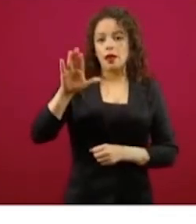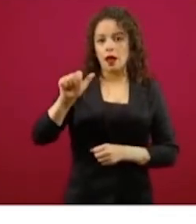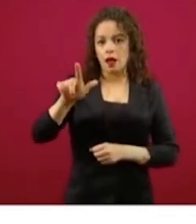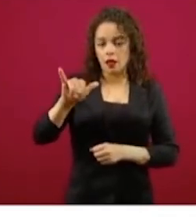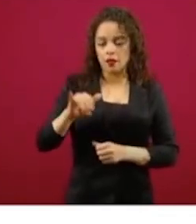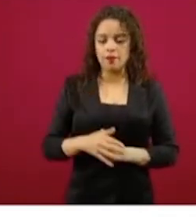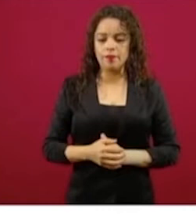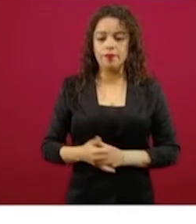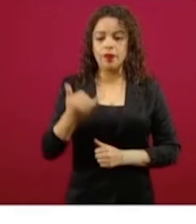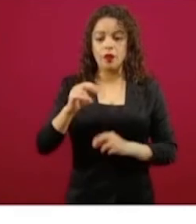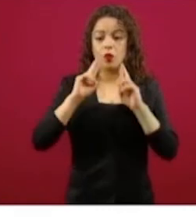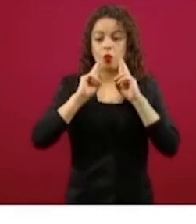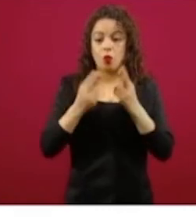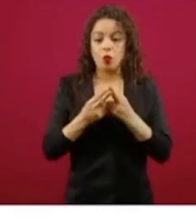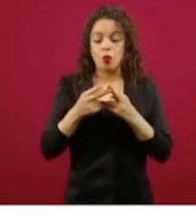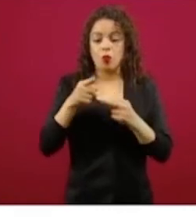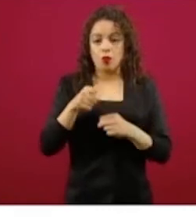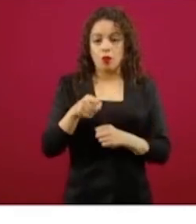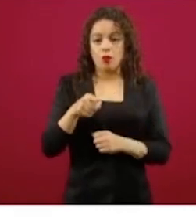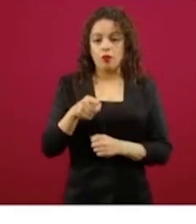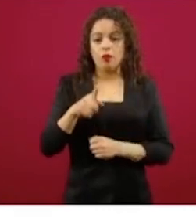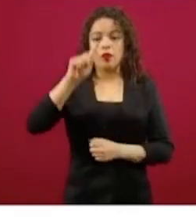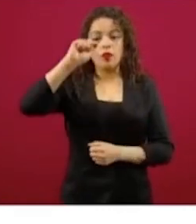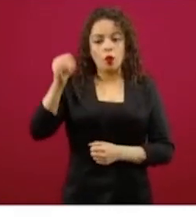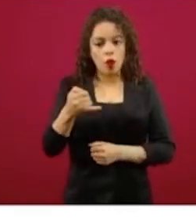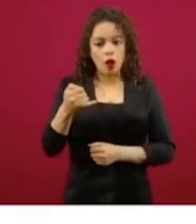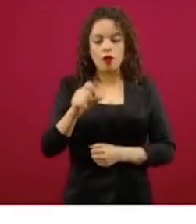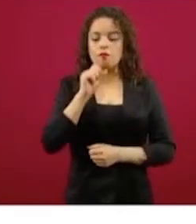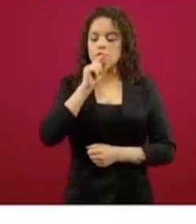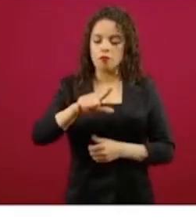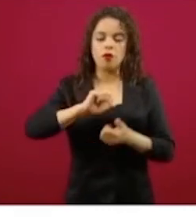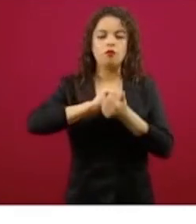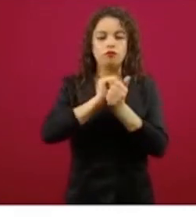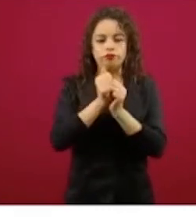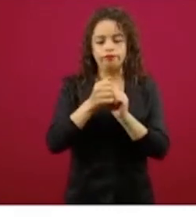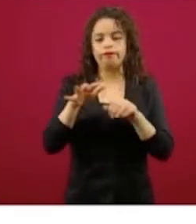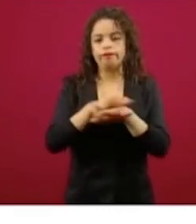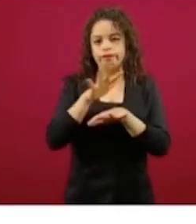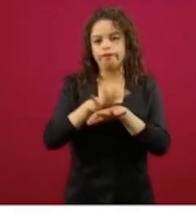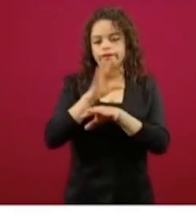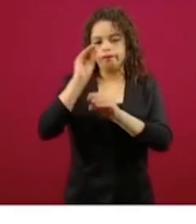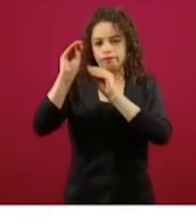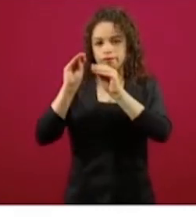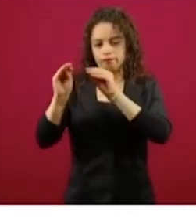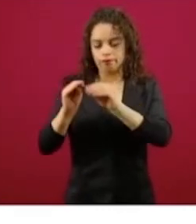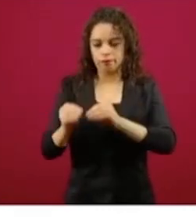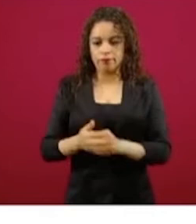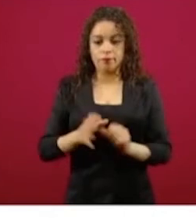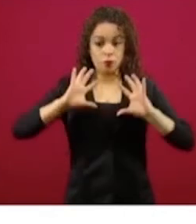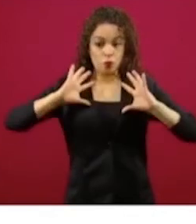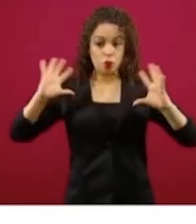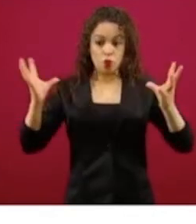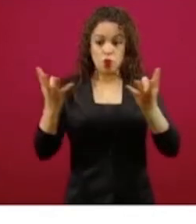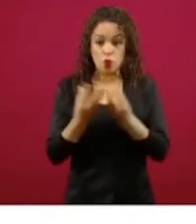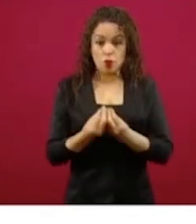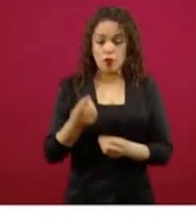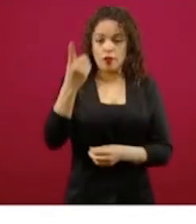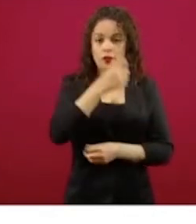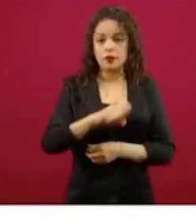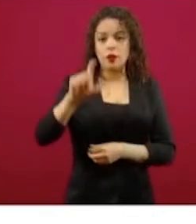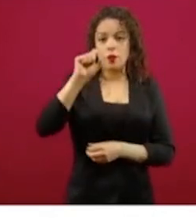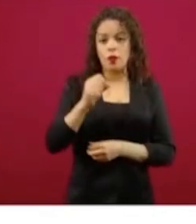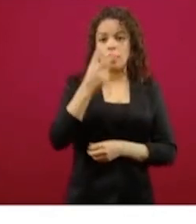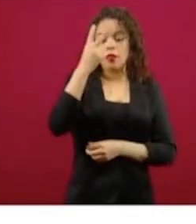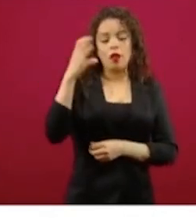unidades operativas en el aguaje de la tuna en tijuana también reconvertido en total tenemos entre estas cuatro instalaciones 122